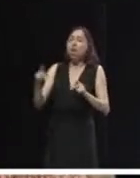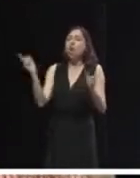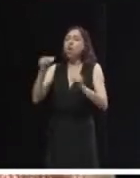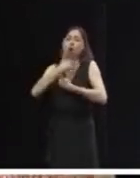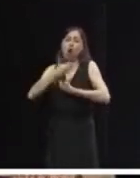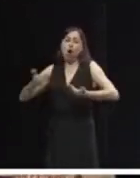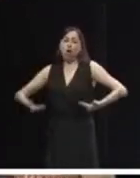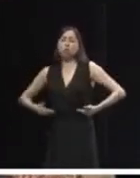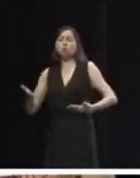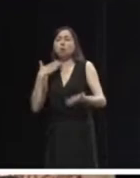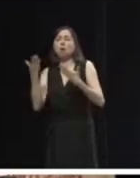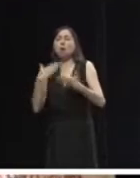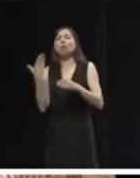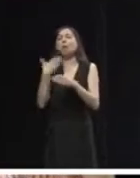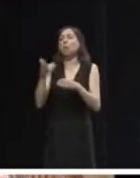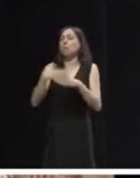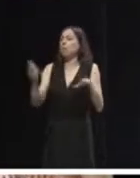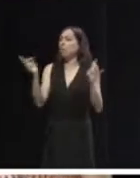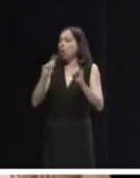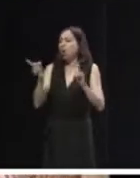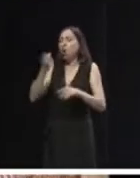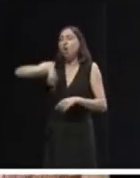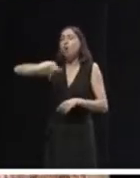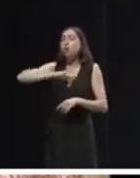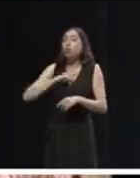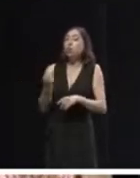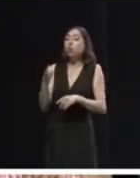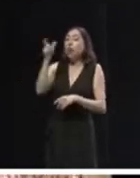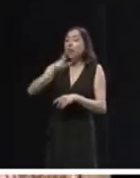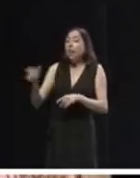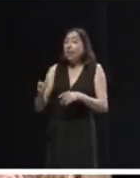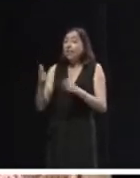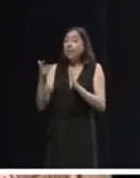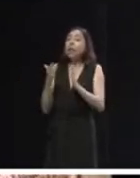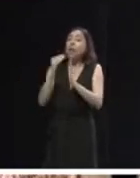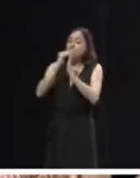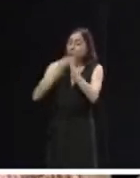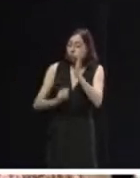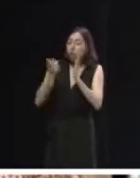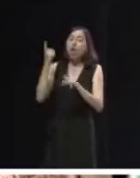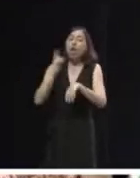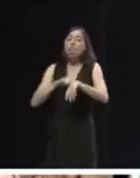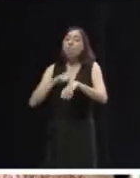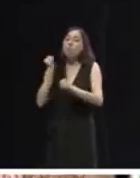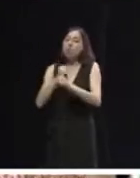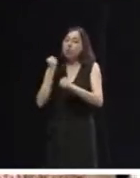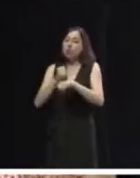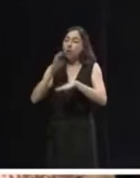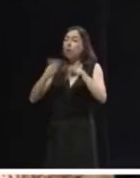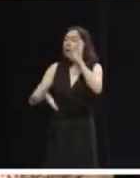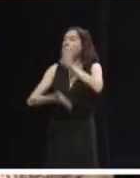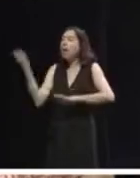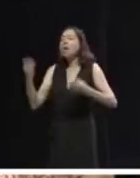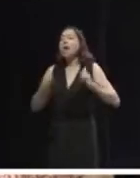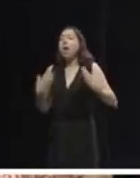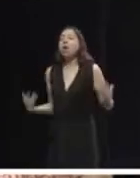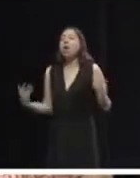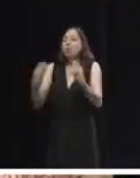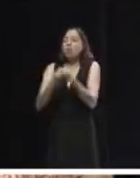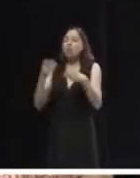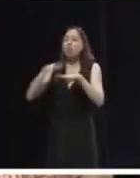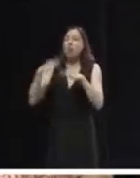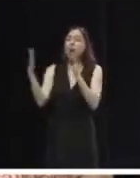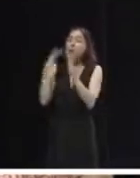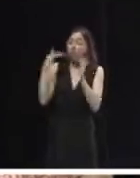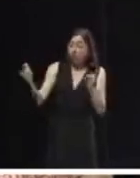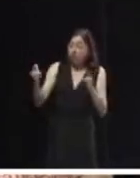tomarse unas cañas. Nosotros vamos a hacer posible que la gente tenga reducción del tiempo de trabajo para ir a convivir, a conciliar, a desarrollar otra